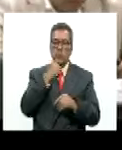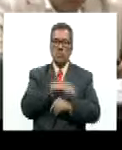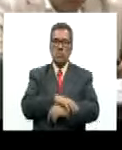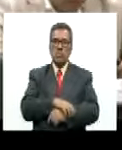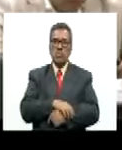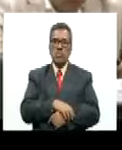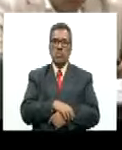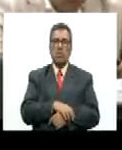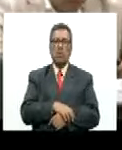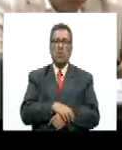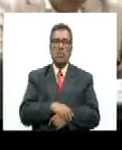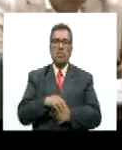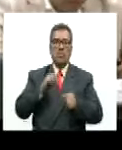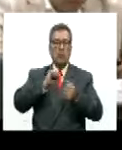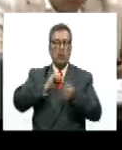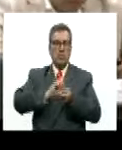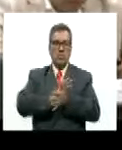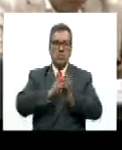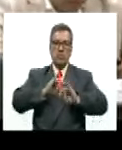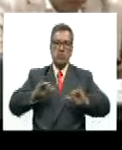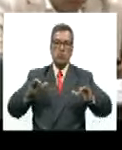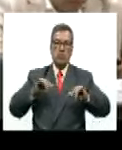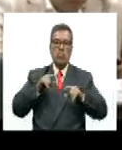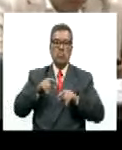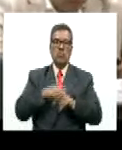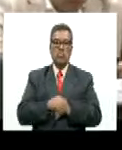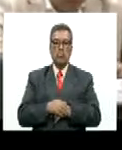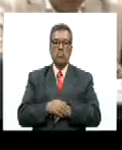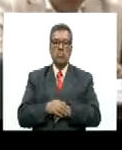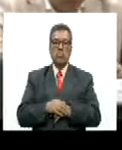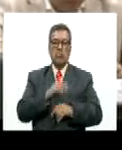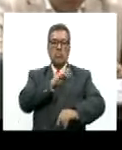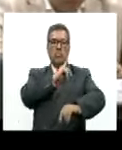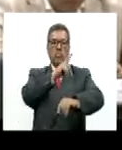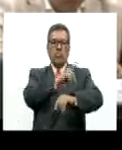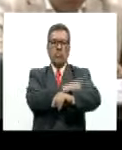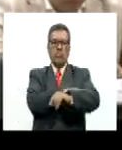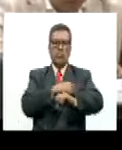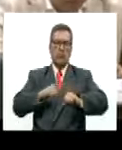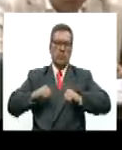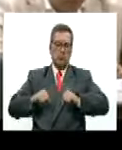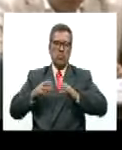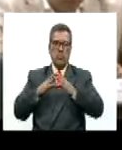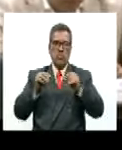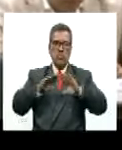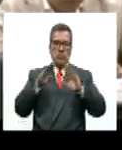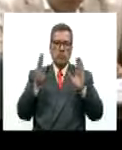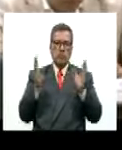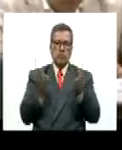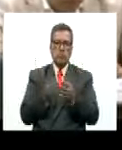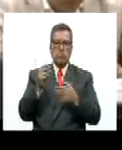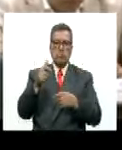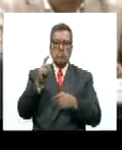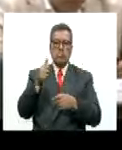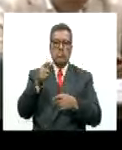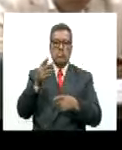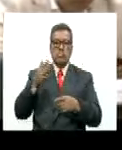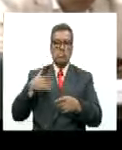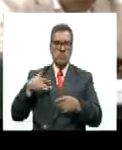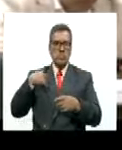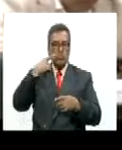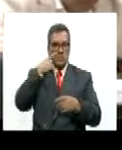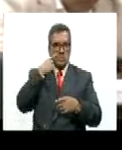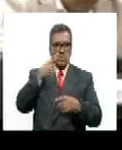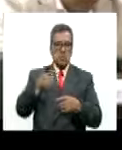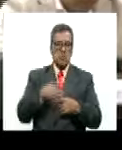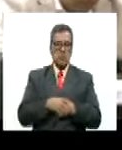su extinción como potencia hegemónica en el mundo. No son pocos los síntomas que se están